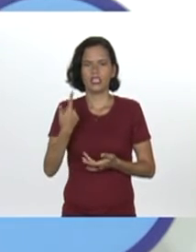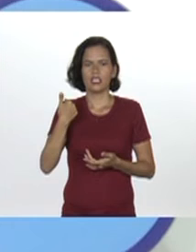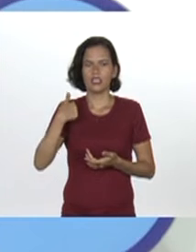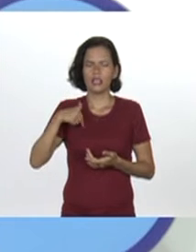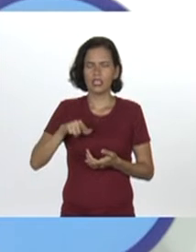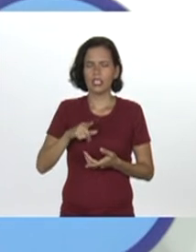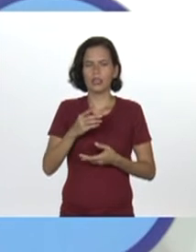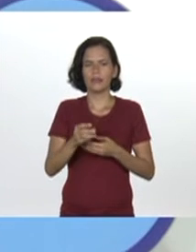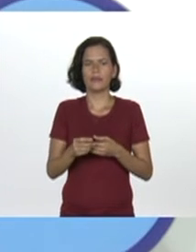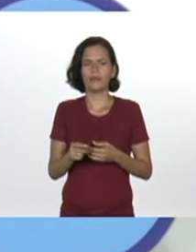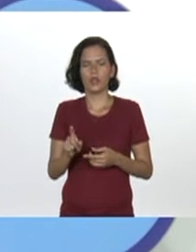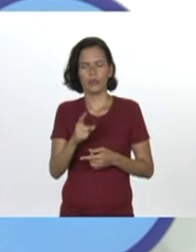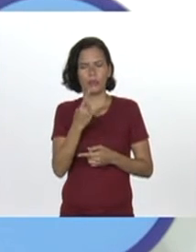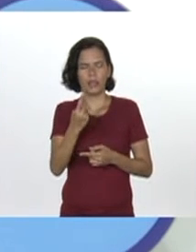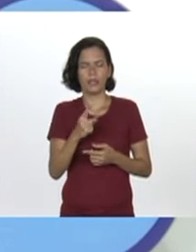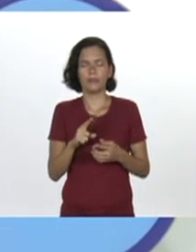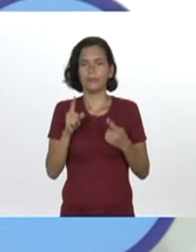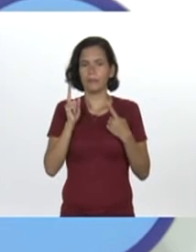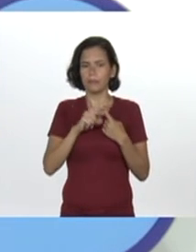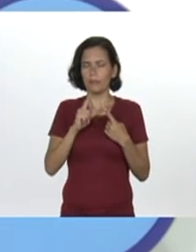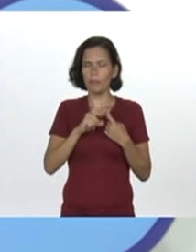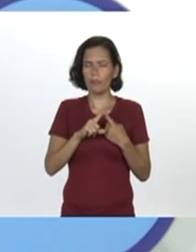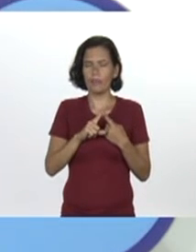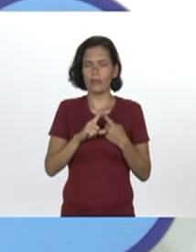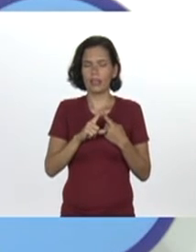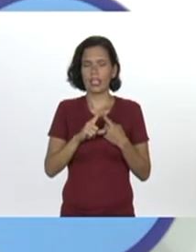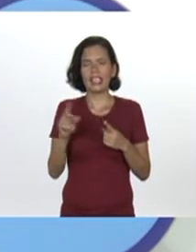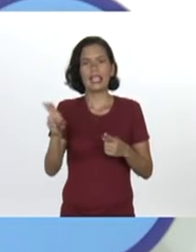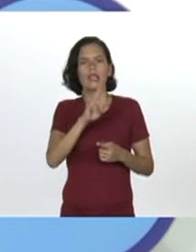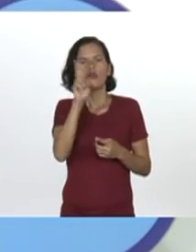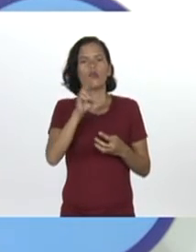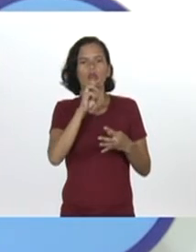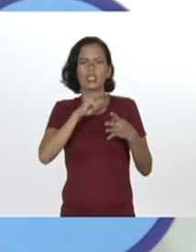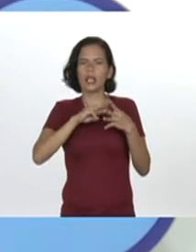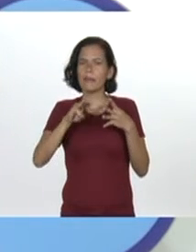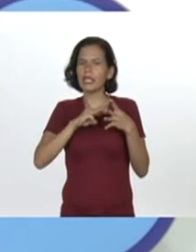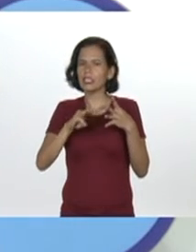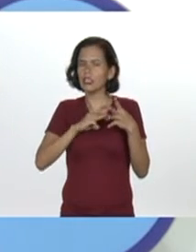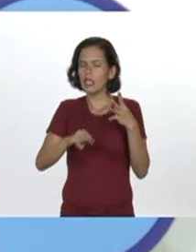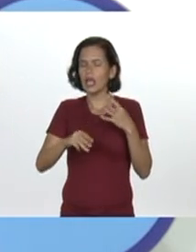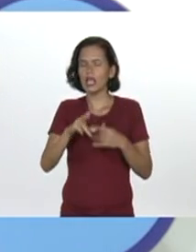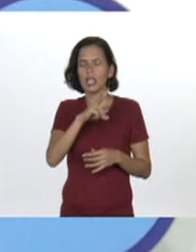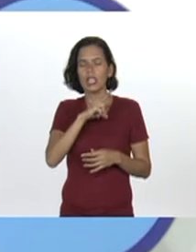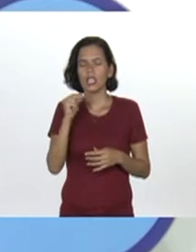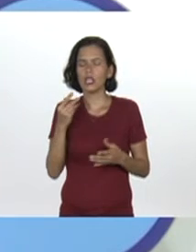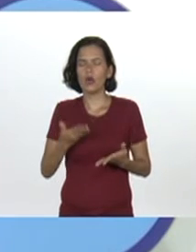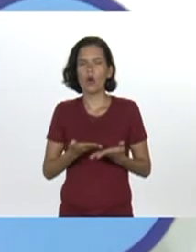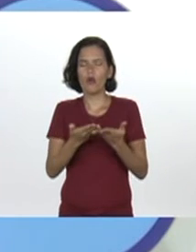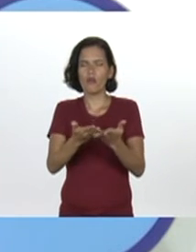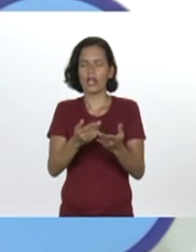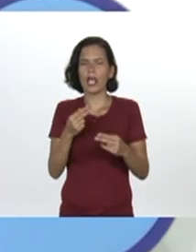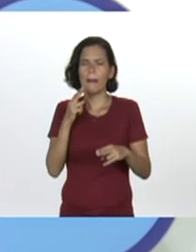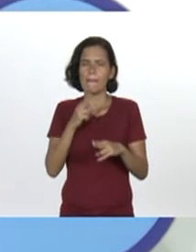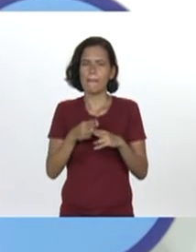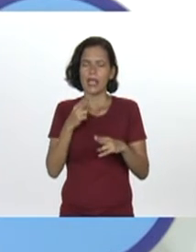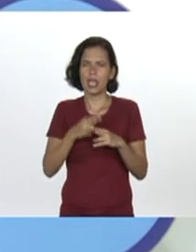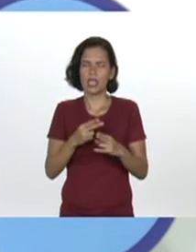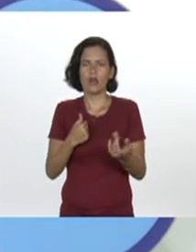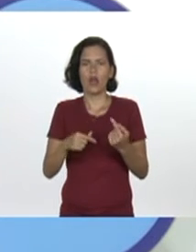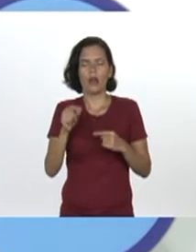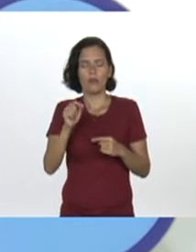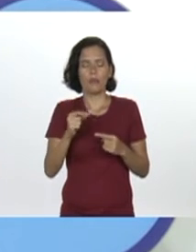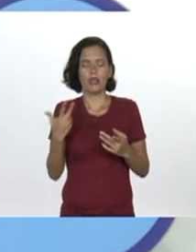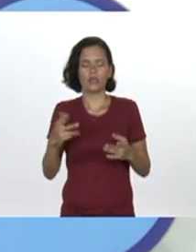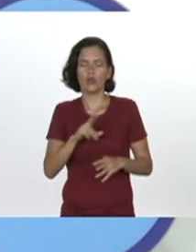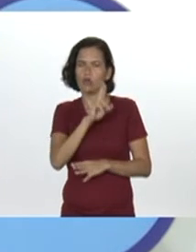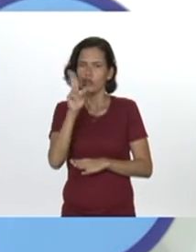tomar en cuenta lo siguiente, mi profe. En primer lugar, utilizar materiales que no vayan a ofrecer ningún peligro al momento